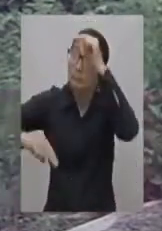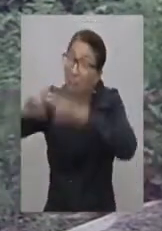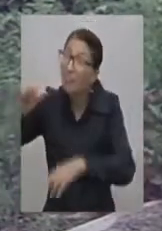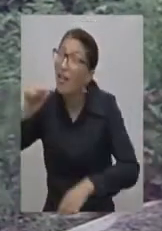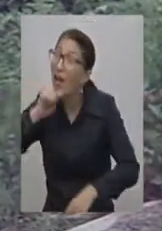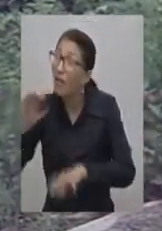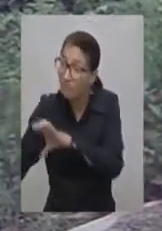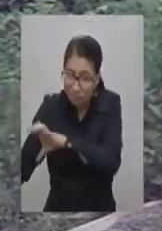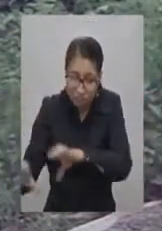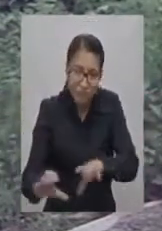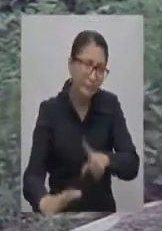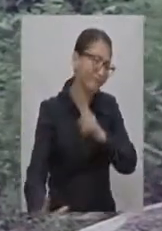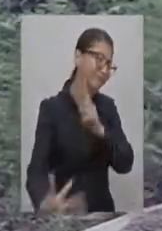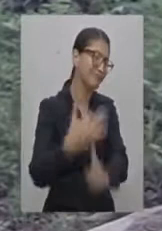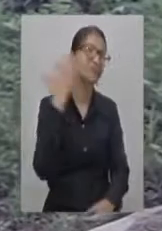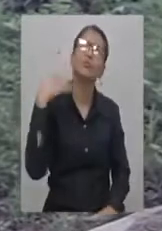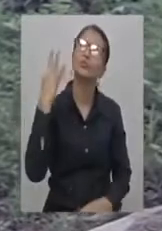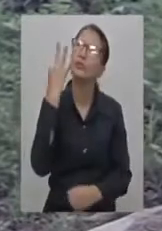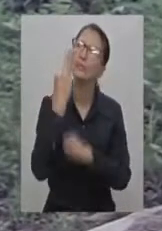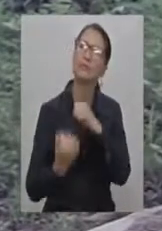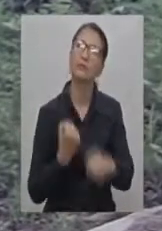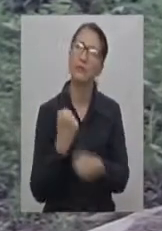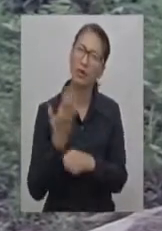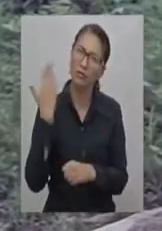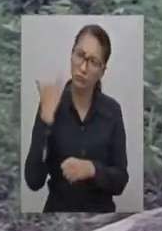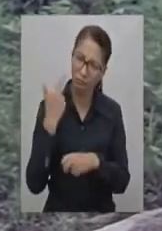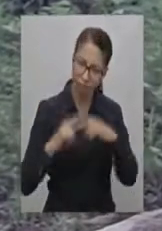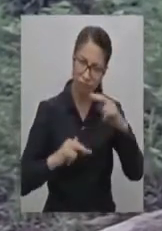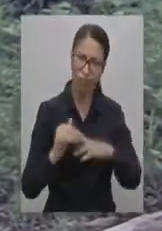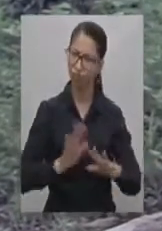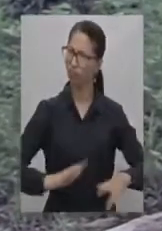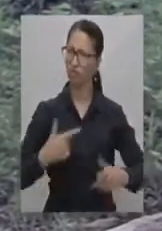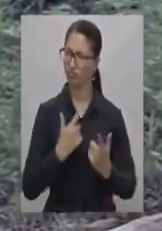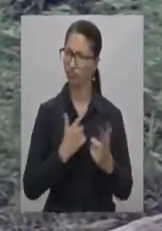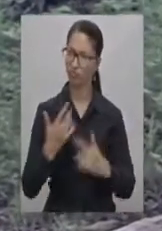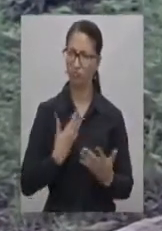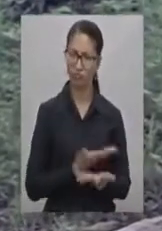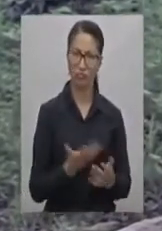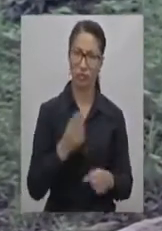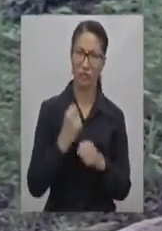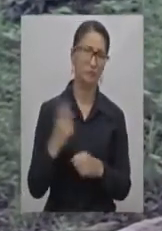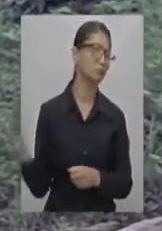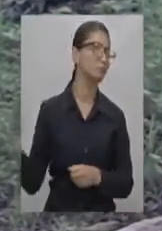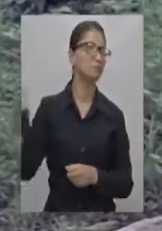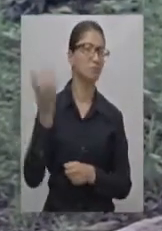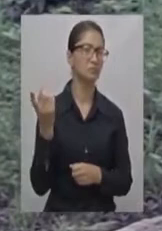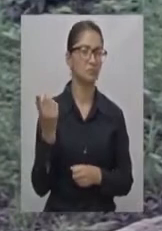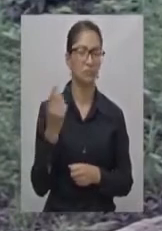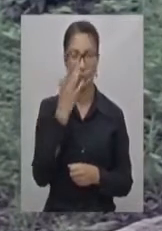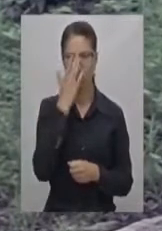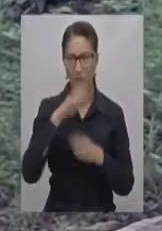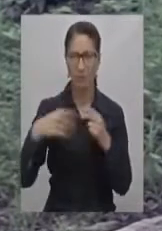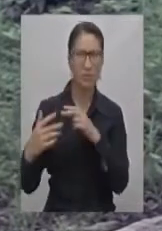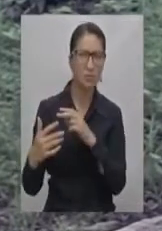a inventar eso. Cuando hicieron eso, hace 3 años más o menos, dijeron que ya eso estaba disponible para trabajar, mandaron a que la